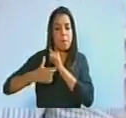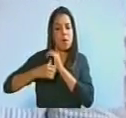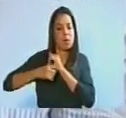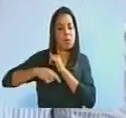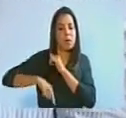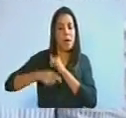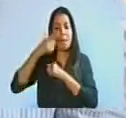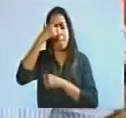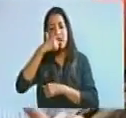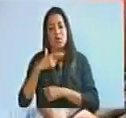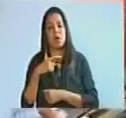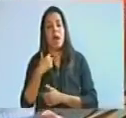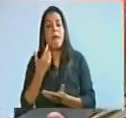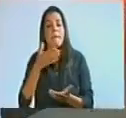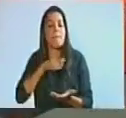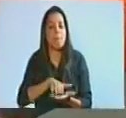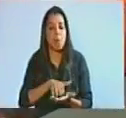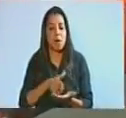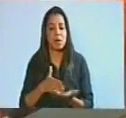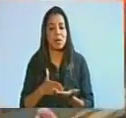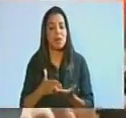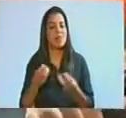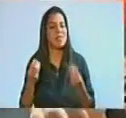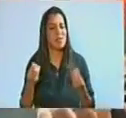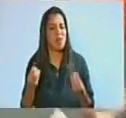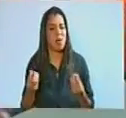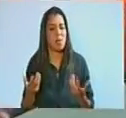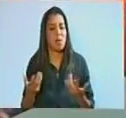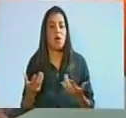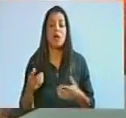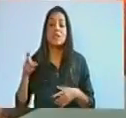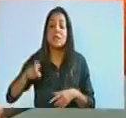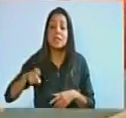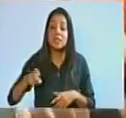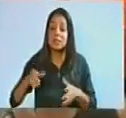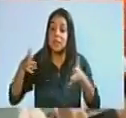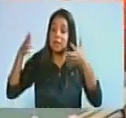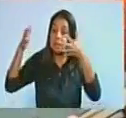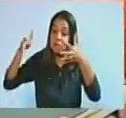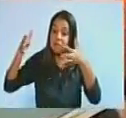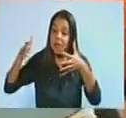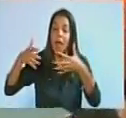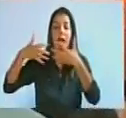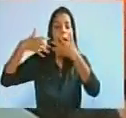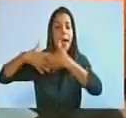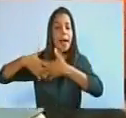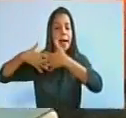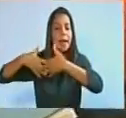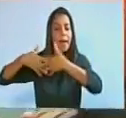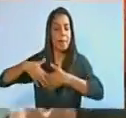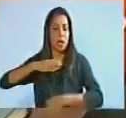vivo. Tenemos que buscar la forma de convencer a los empresarios